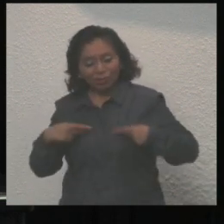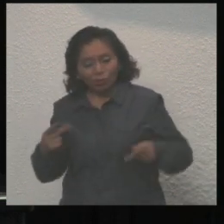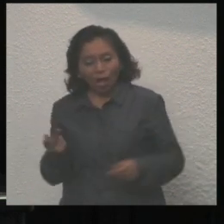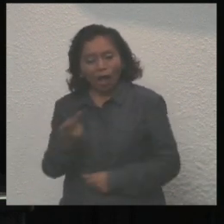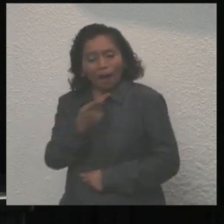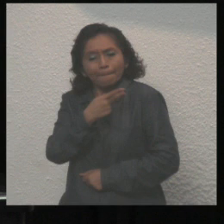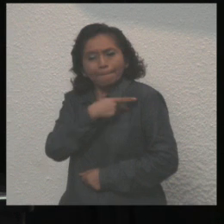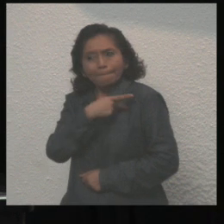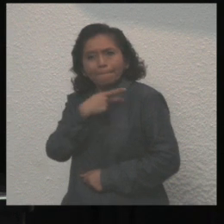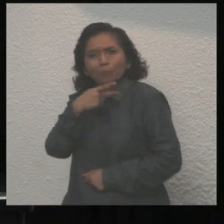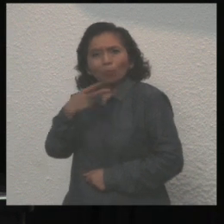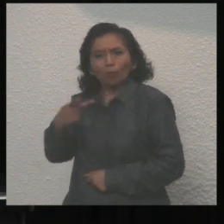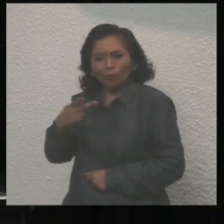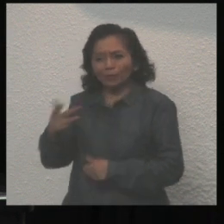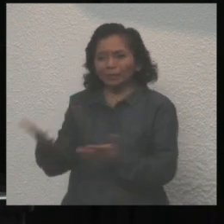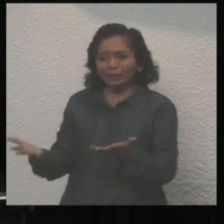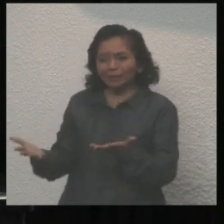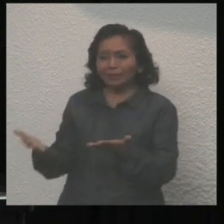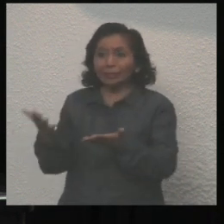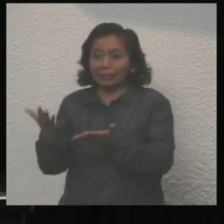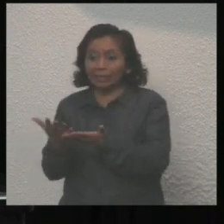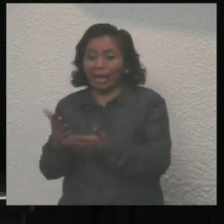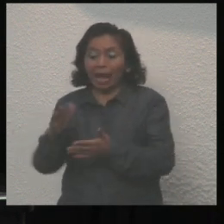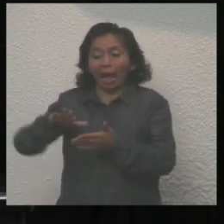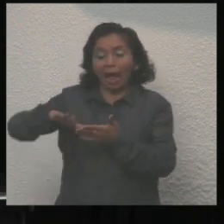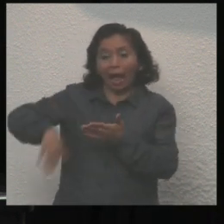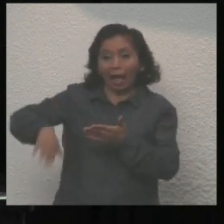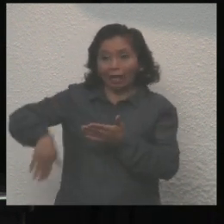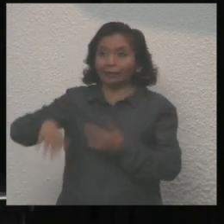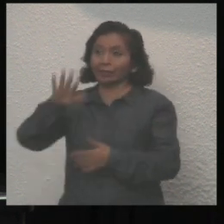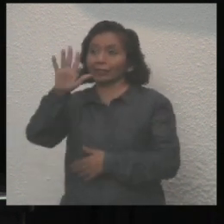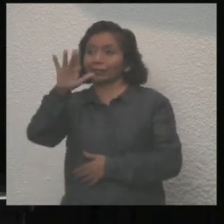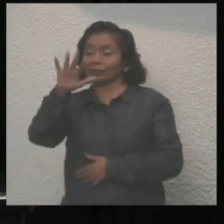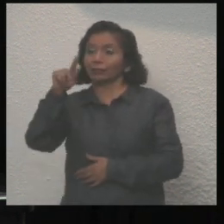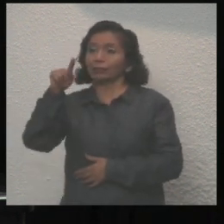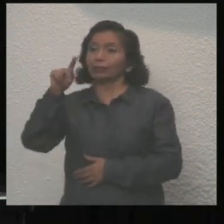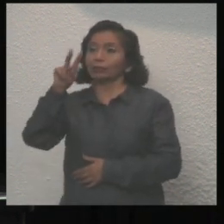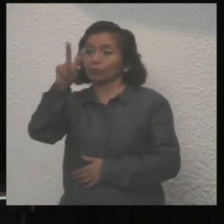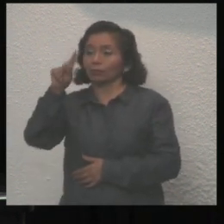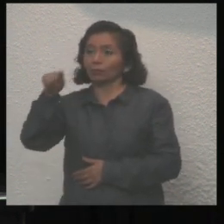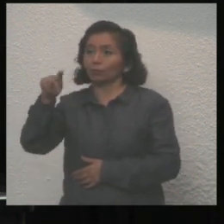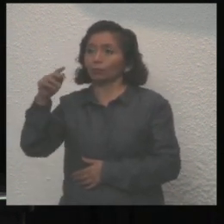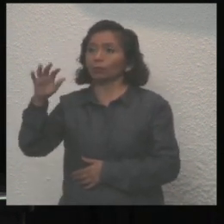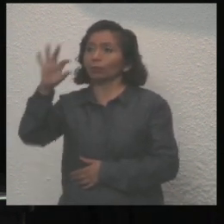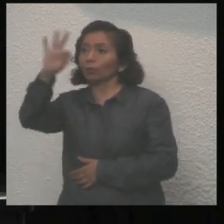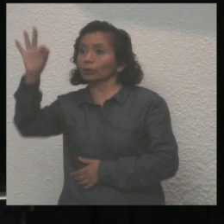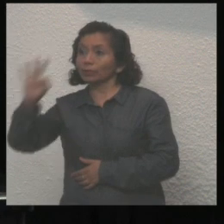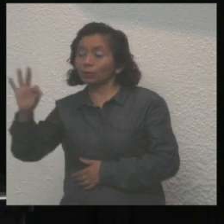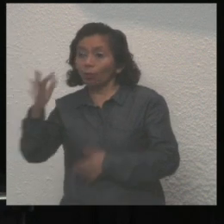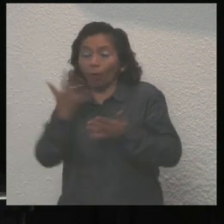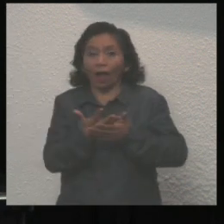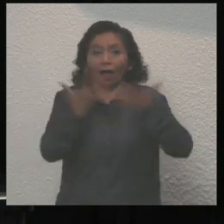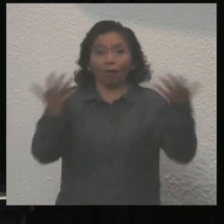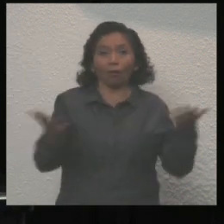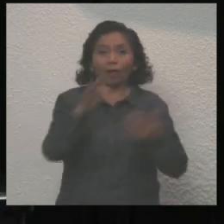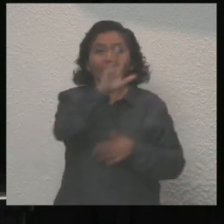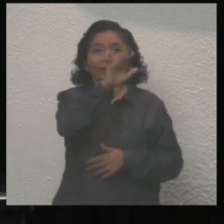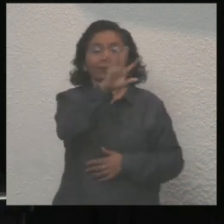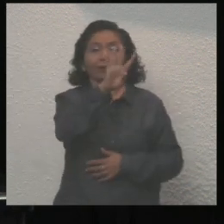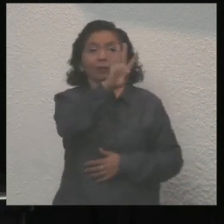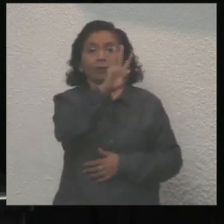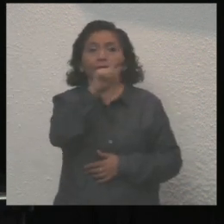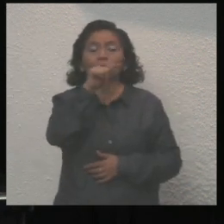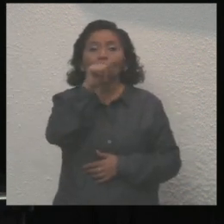en particular, que pasó del 52.5% en 2018 a 54.3%